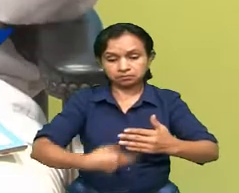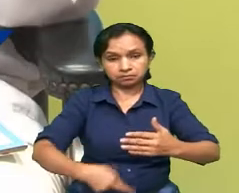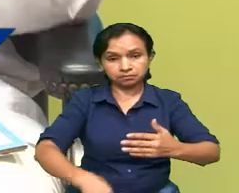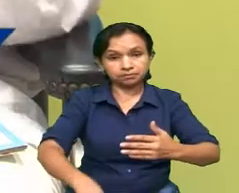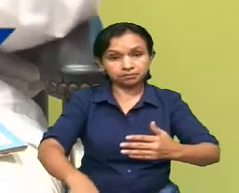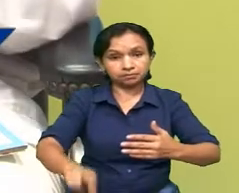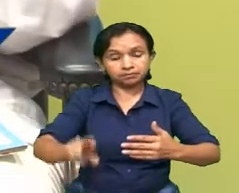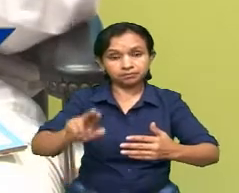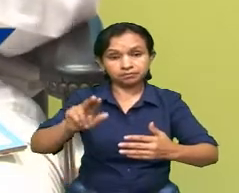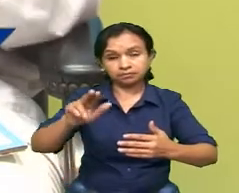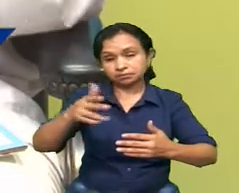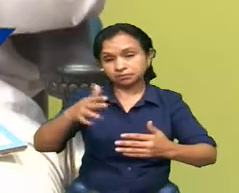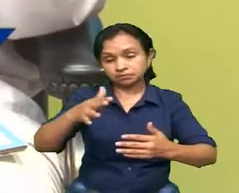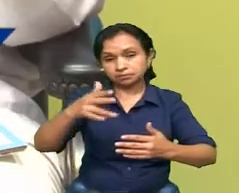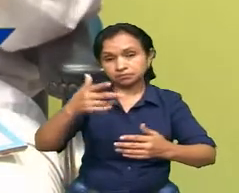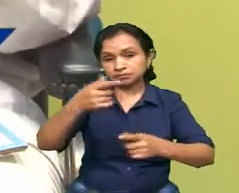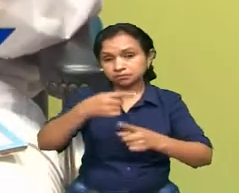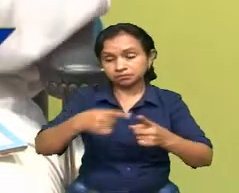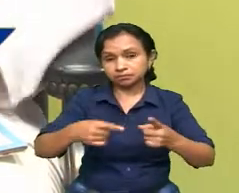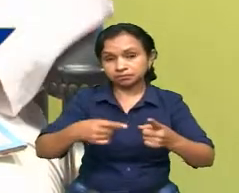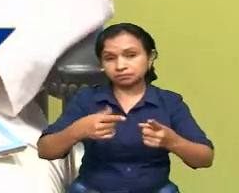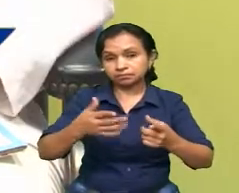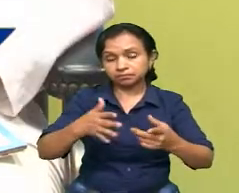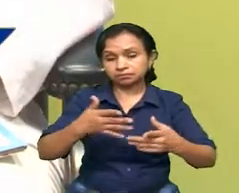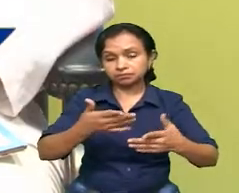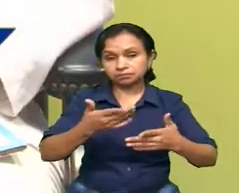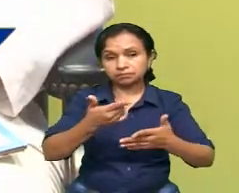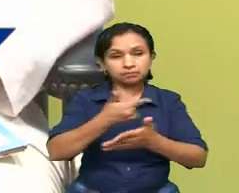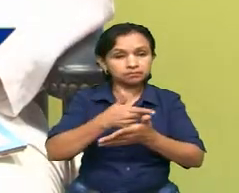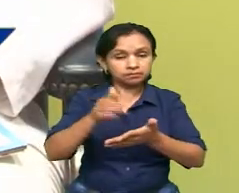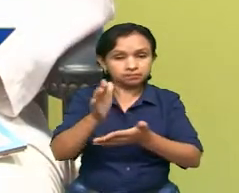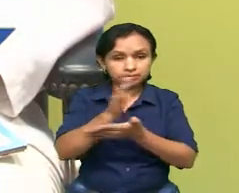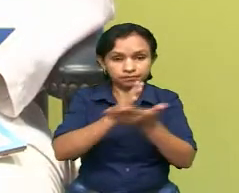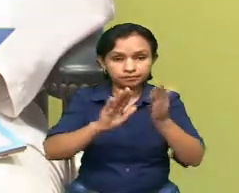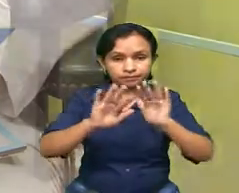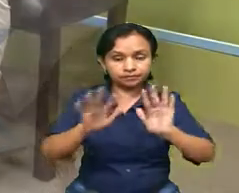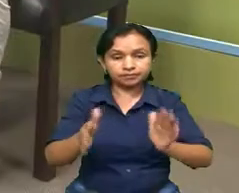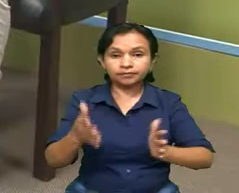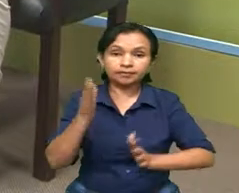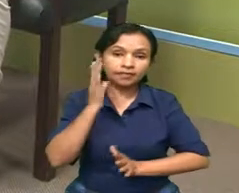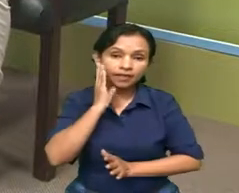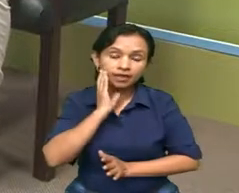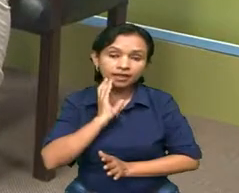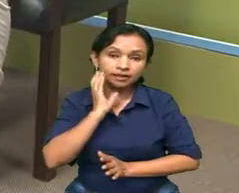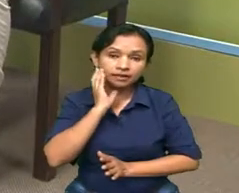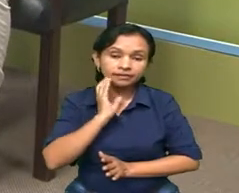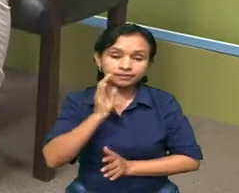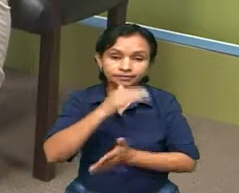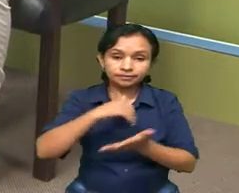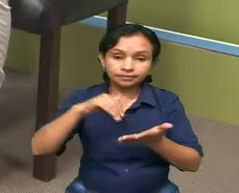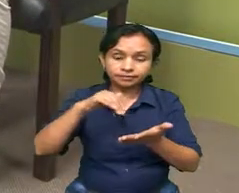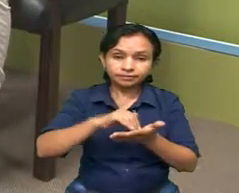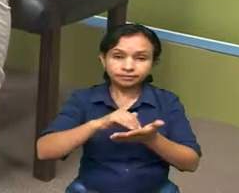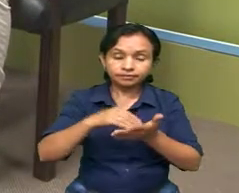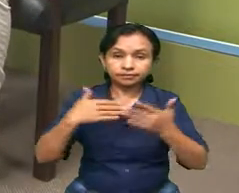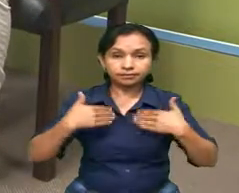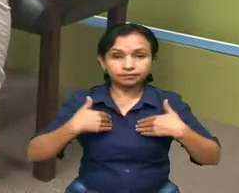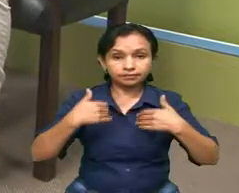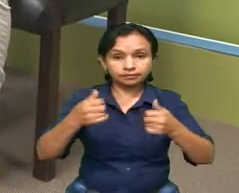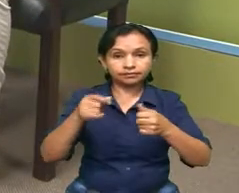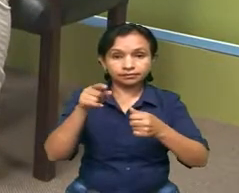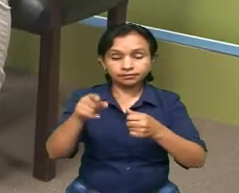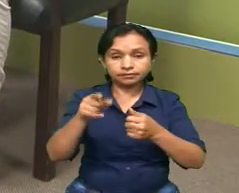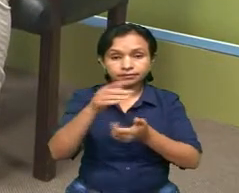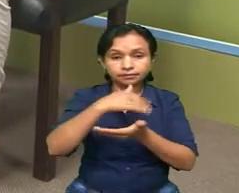son 8 libras y media, y grasa que almacenamos siempre las mujeres. Durante su experiencia en el Centro de Salud Francisco Buitrago, ¿usted